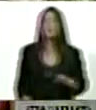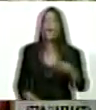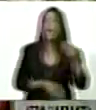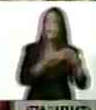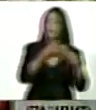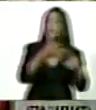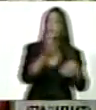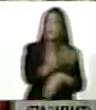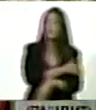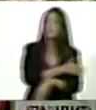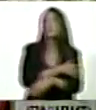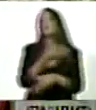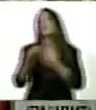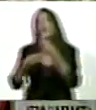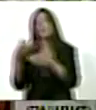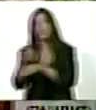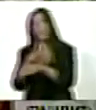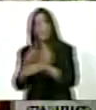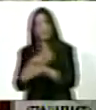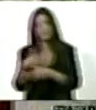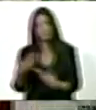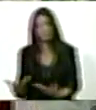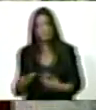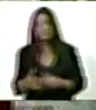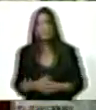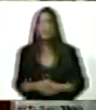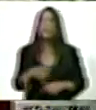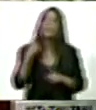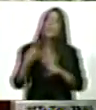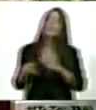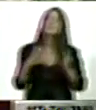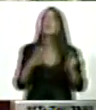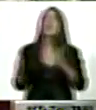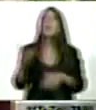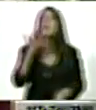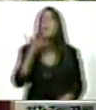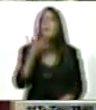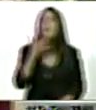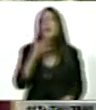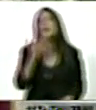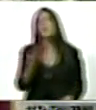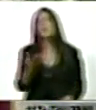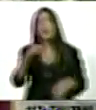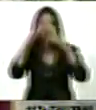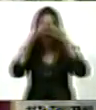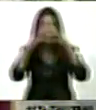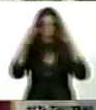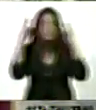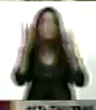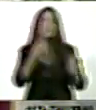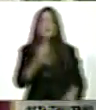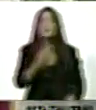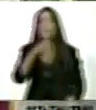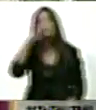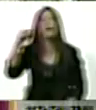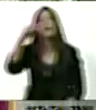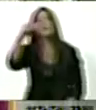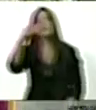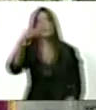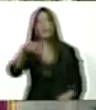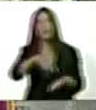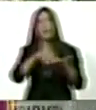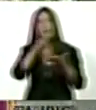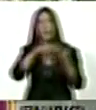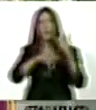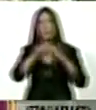cumplido el gobierno. Eso por un lado. Lo otro también es que, por ejemplo, Jean Ramos Alup ha dicho, bueno, Maduro dice que, leo textualmente el